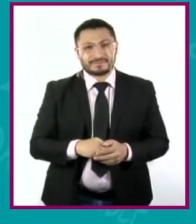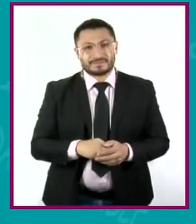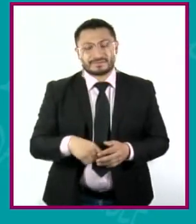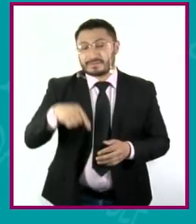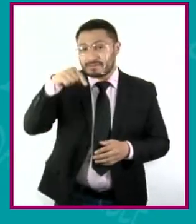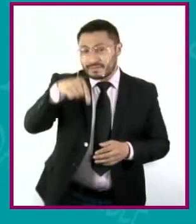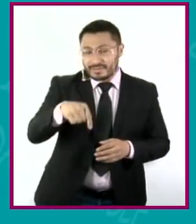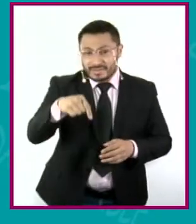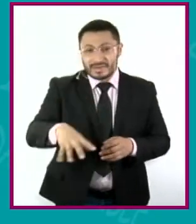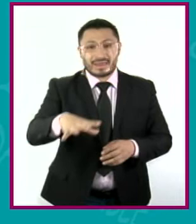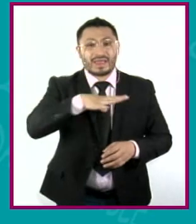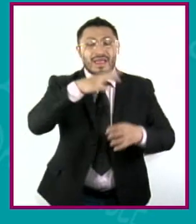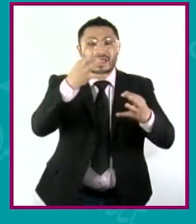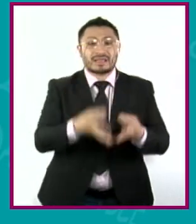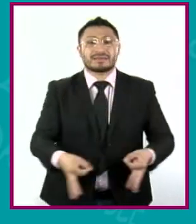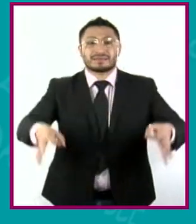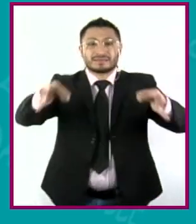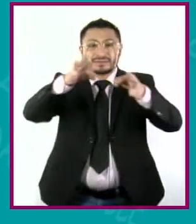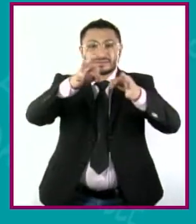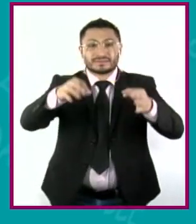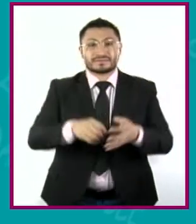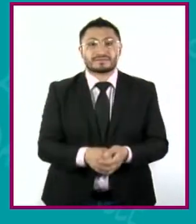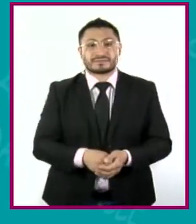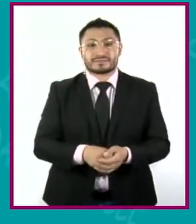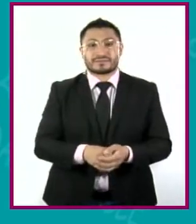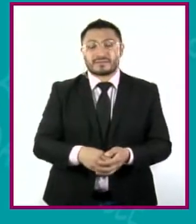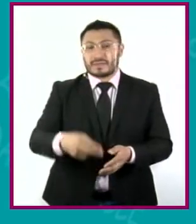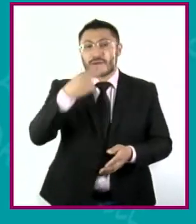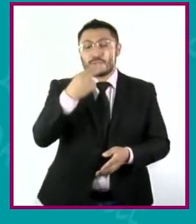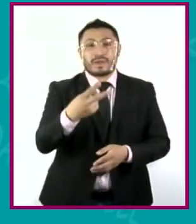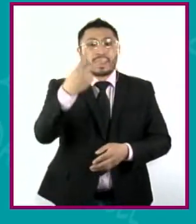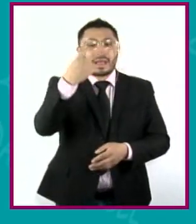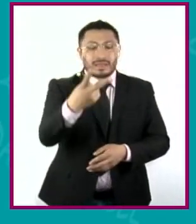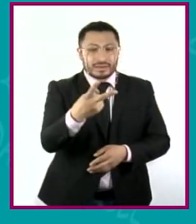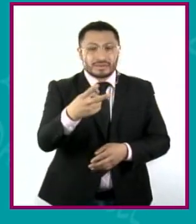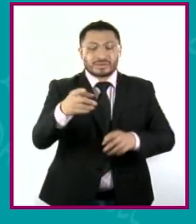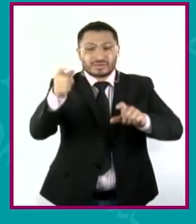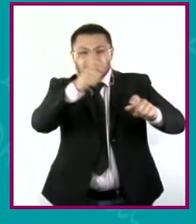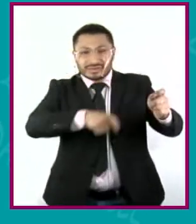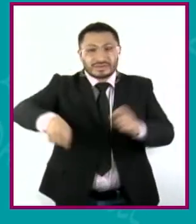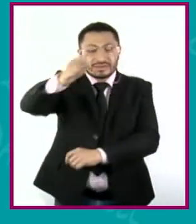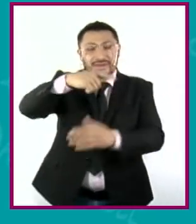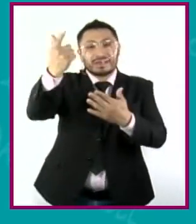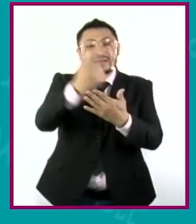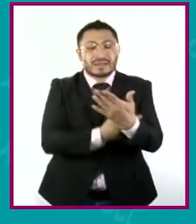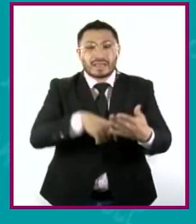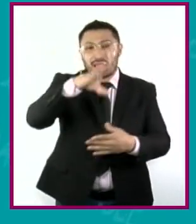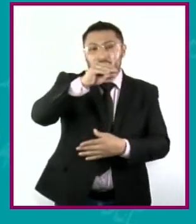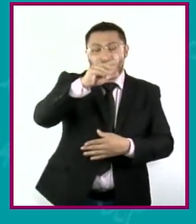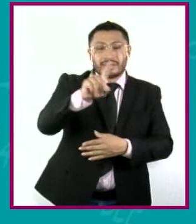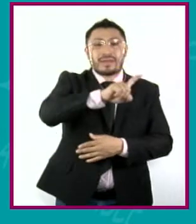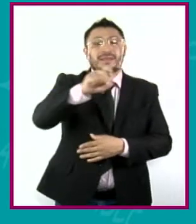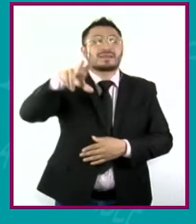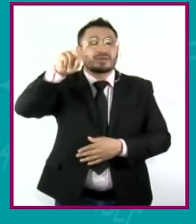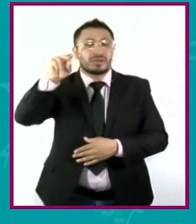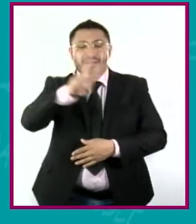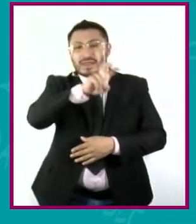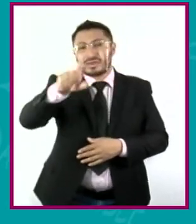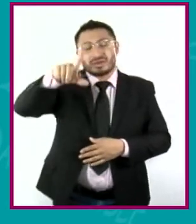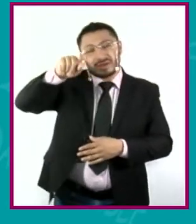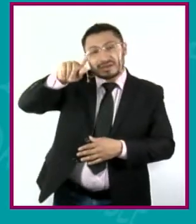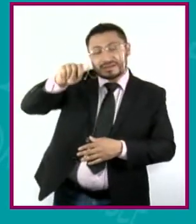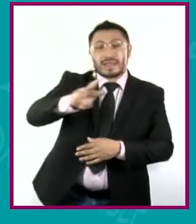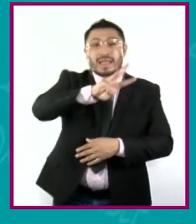Aquí llega lo más importante. Si aplicamos 2 rotaciones de la lista, 90, 180, 270